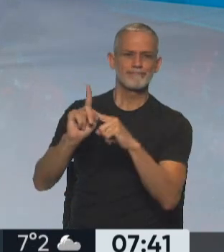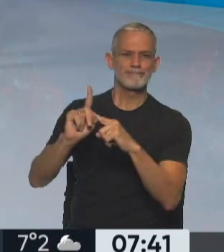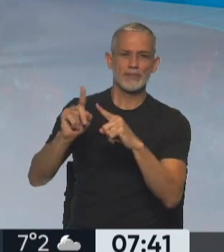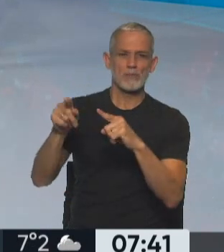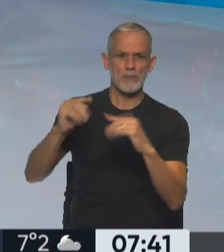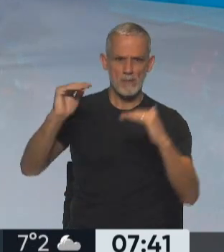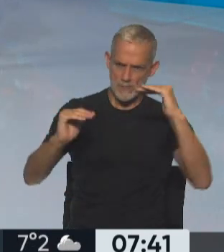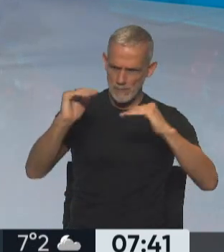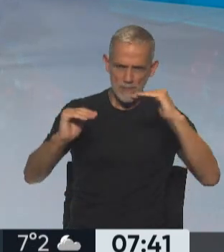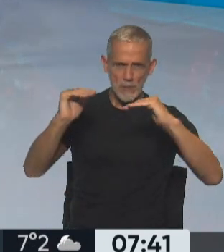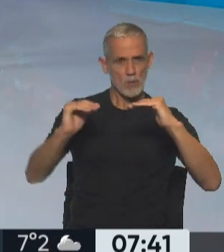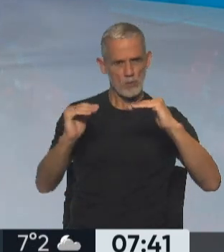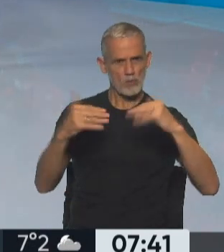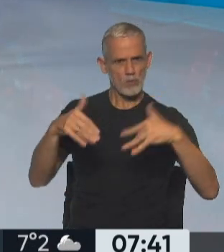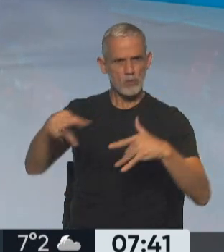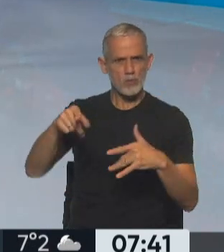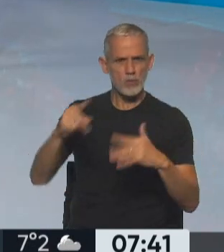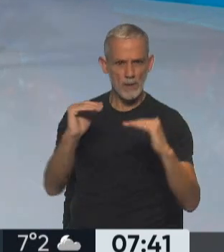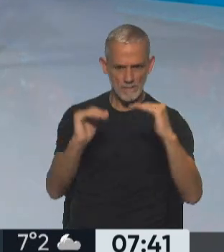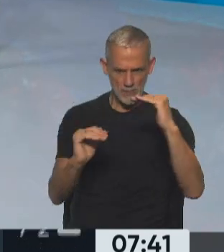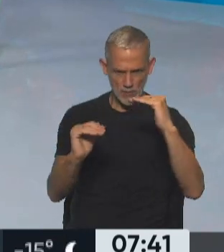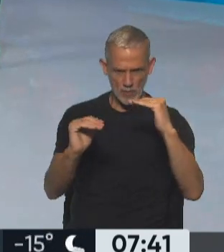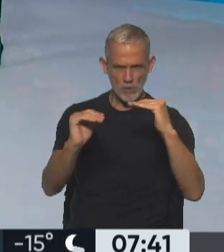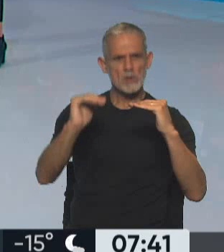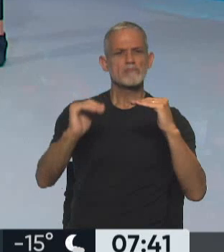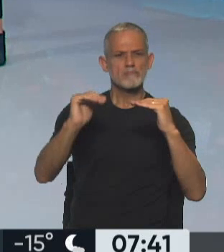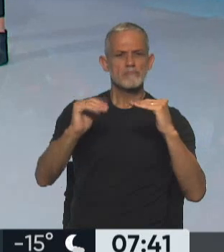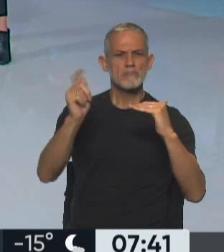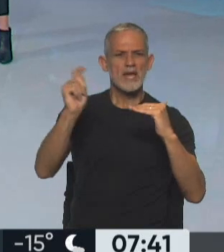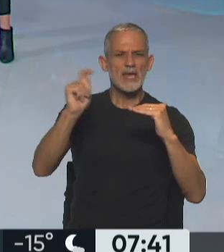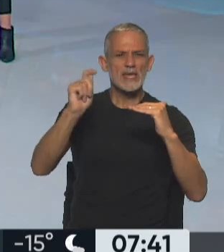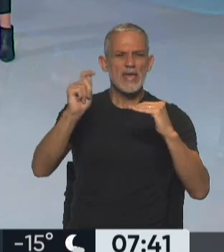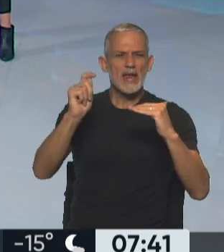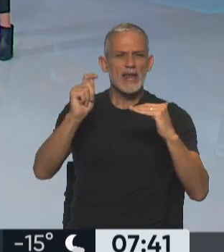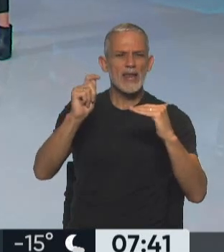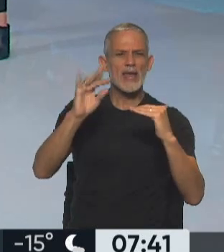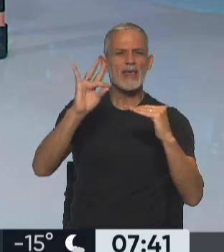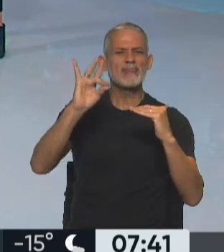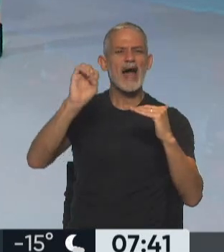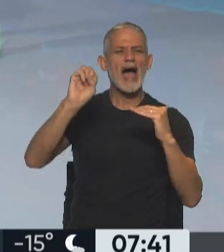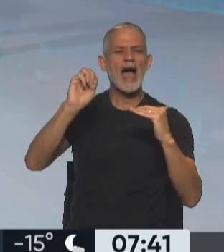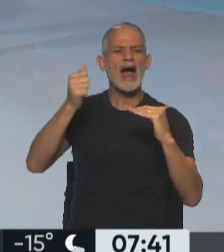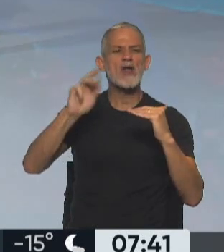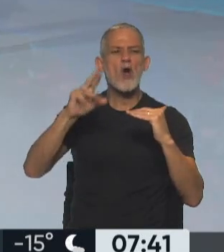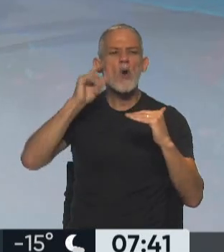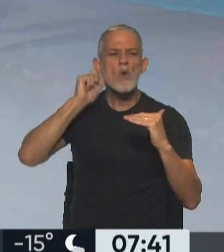le disputó en el último tiempo y que se acercó muchísimo. Hablamos de Kemal Kılıçdaroğlu con